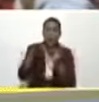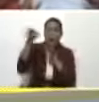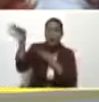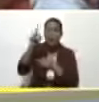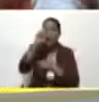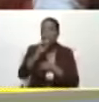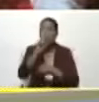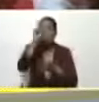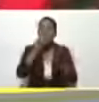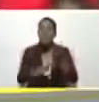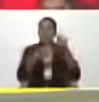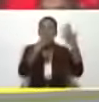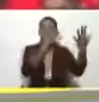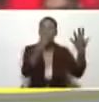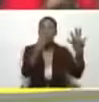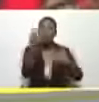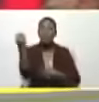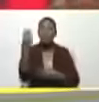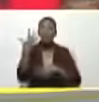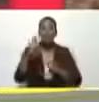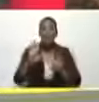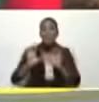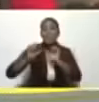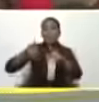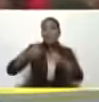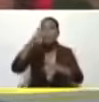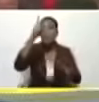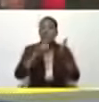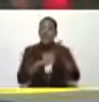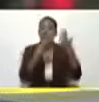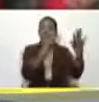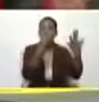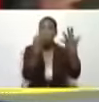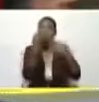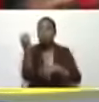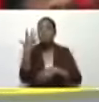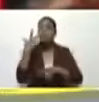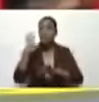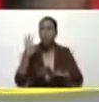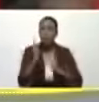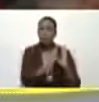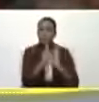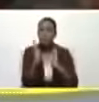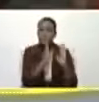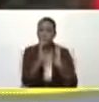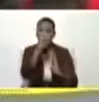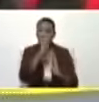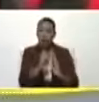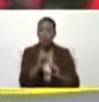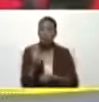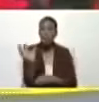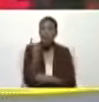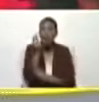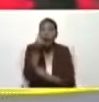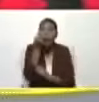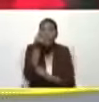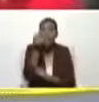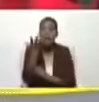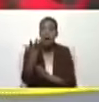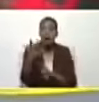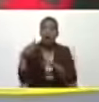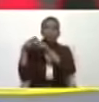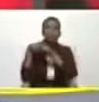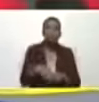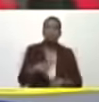años 70 finales los 70 principios de los 80 pero jamás nos